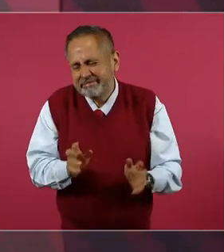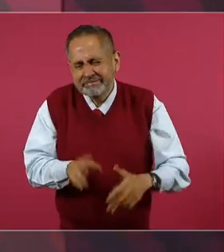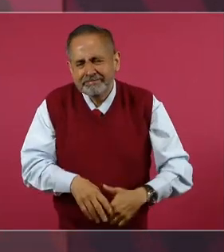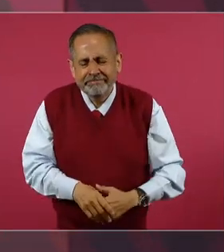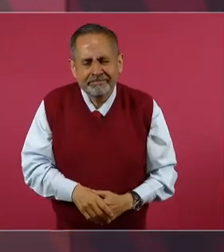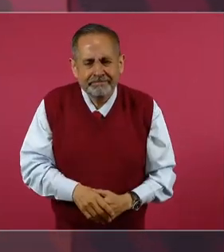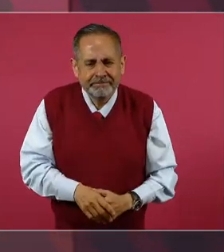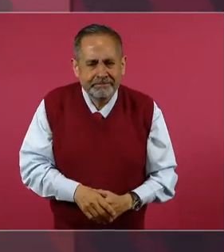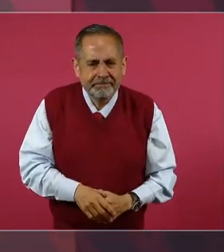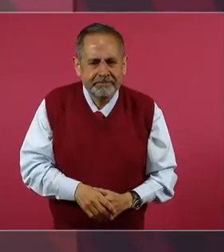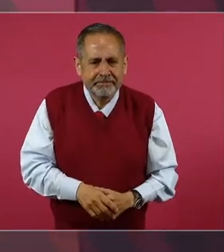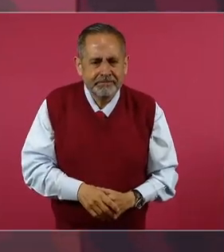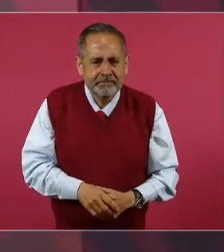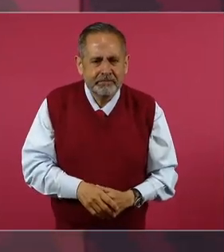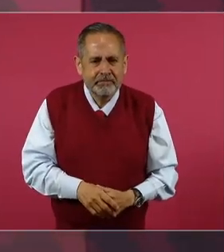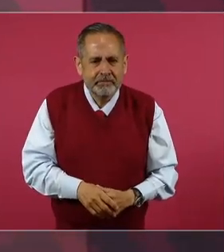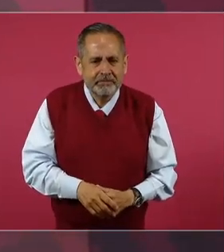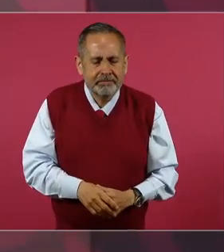y